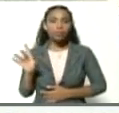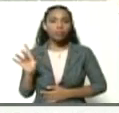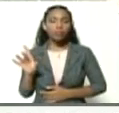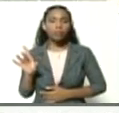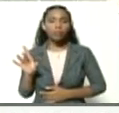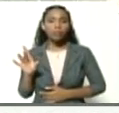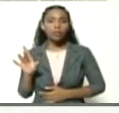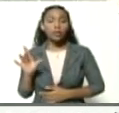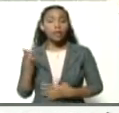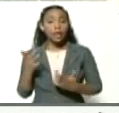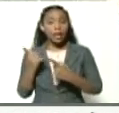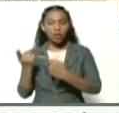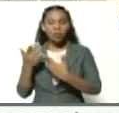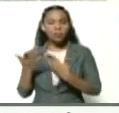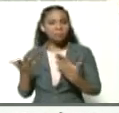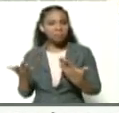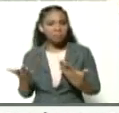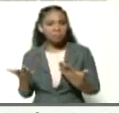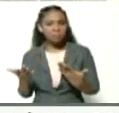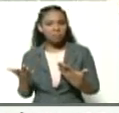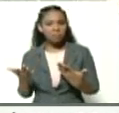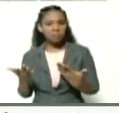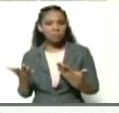Y lo que indica es que